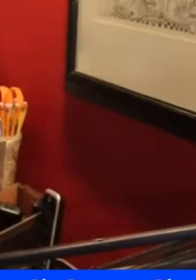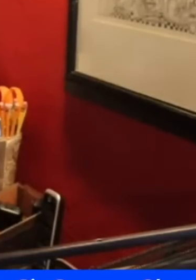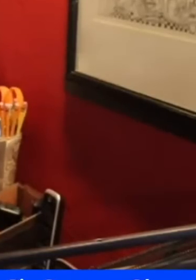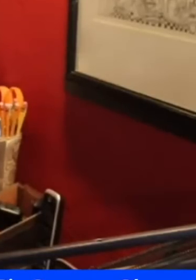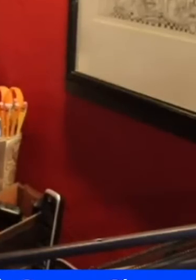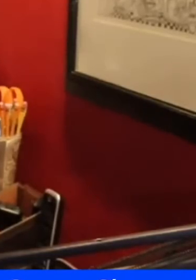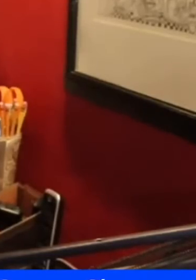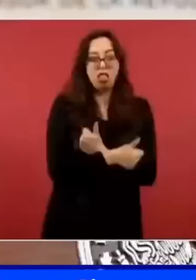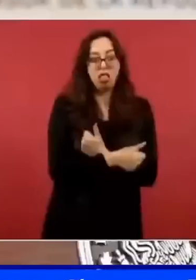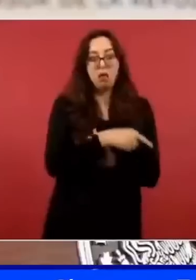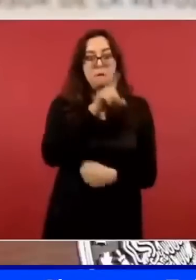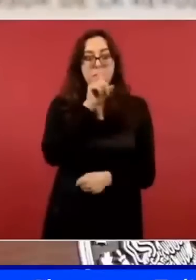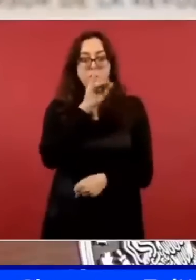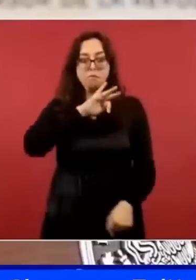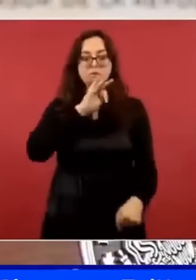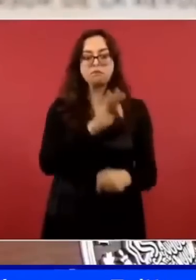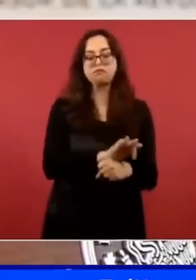favor.